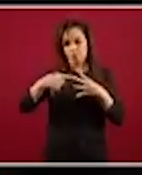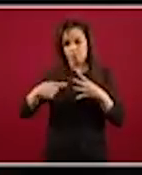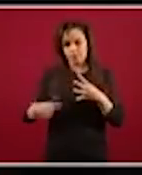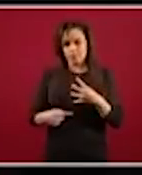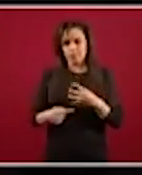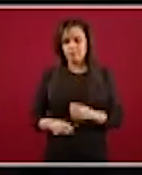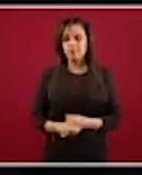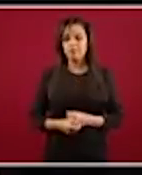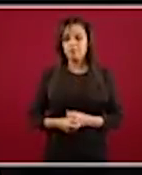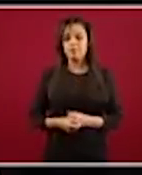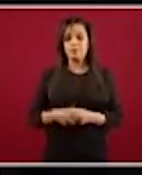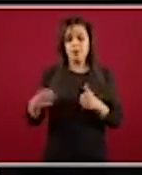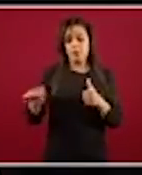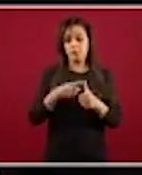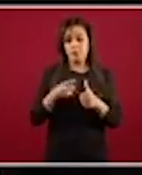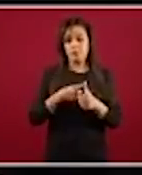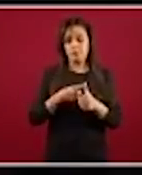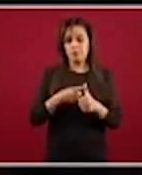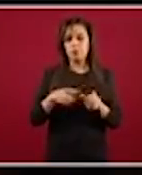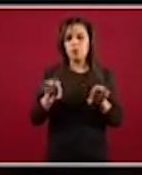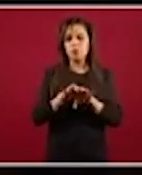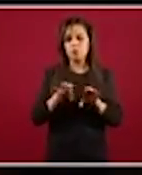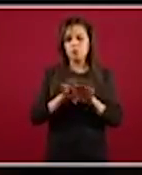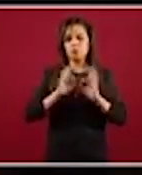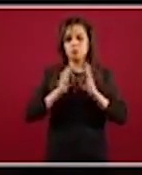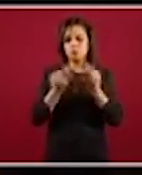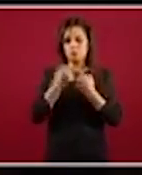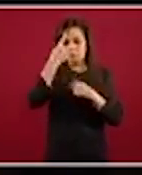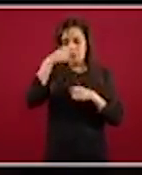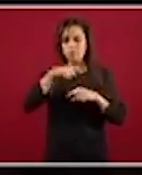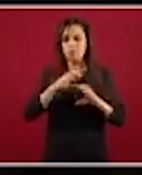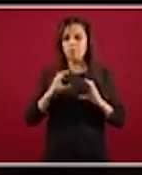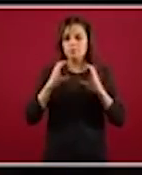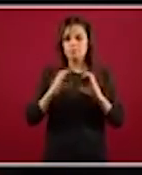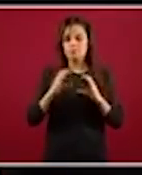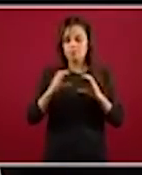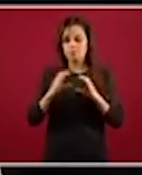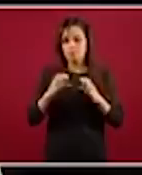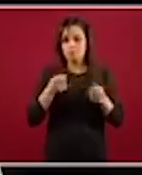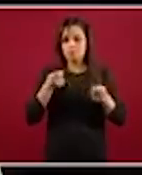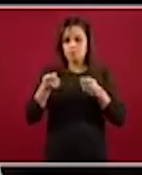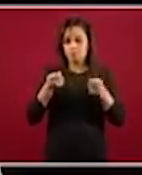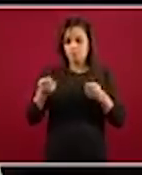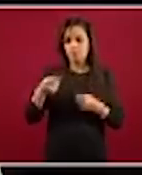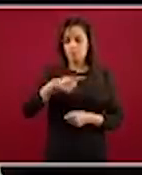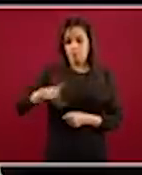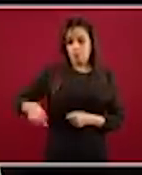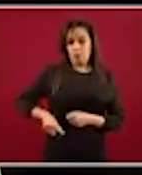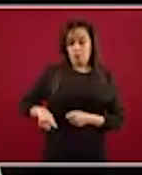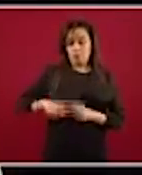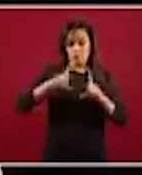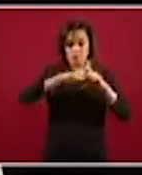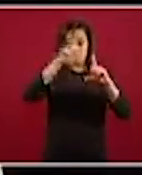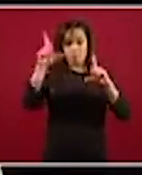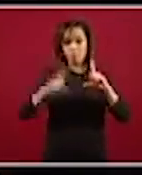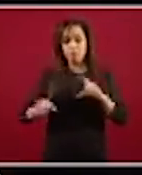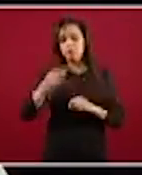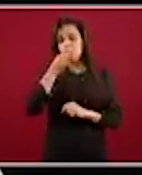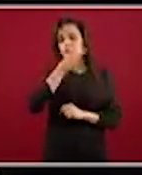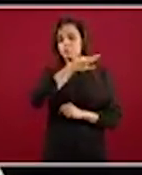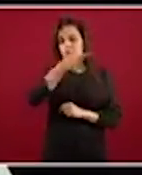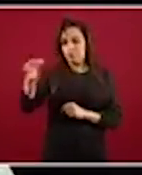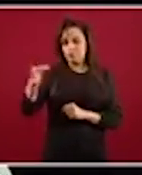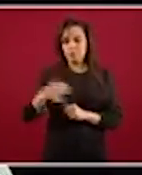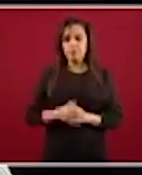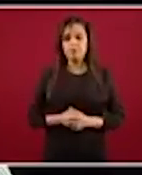Número 1, las medidas de prevención y control que ha establecido el Gobierno de la República han sido